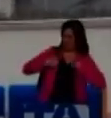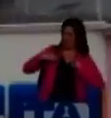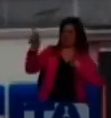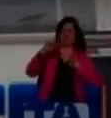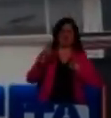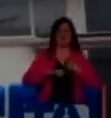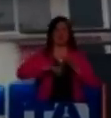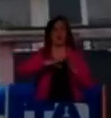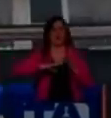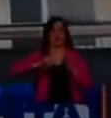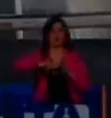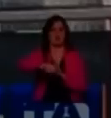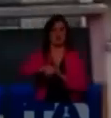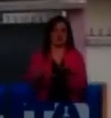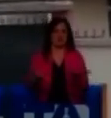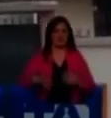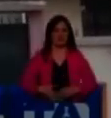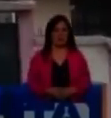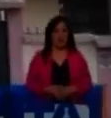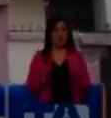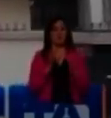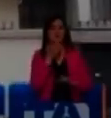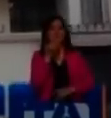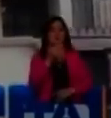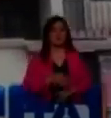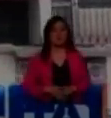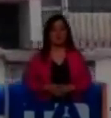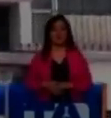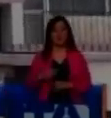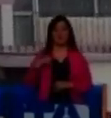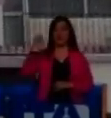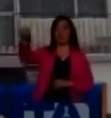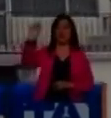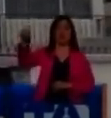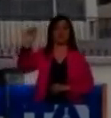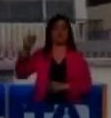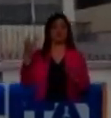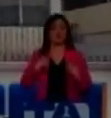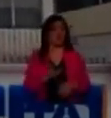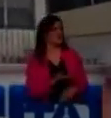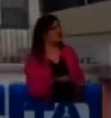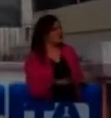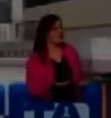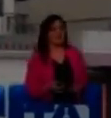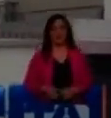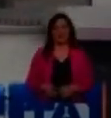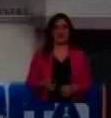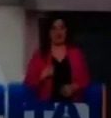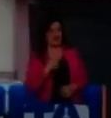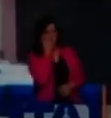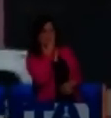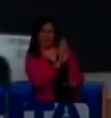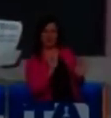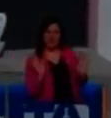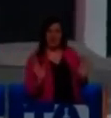ya no sacaron copia, igual también vayan a abrir. O sea, ¿cómo se contactaron con usted? No solamente vinieron y golpearon otra vez. Entonces eso no me parece estúpido. ¿Le dijeron frente así,